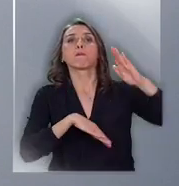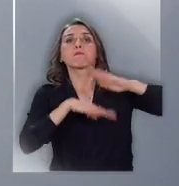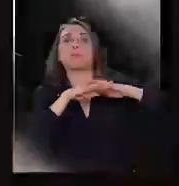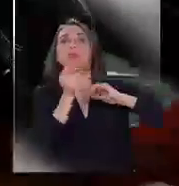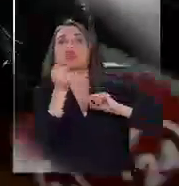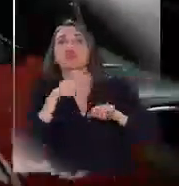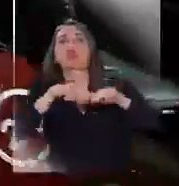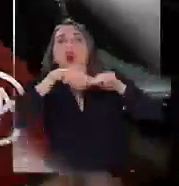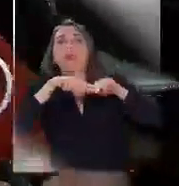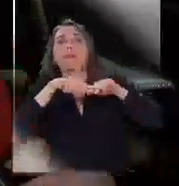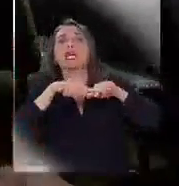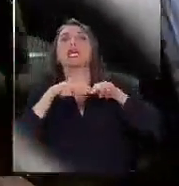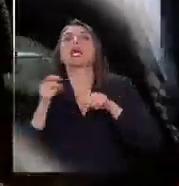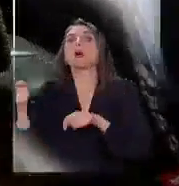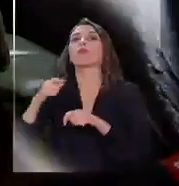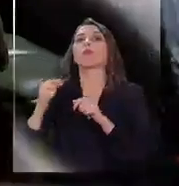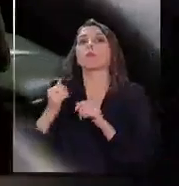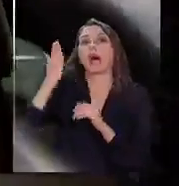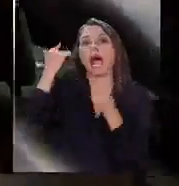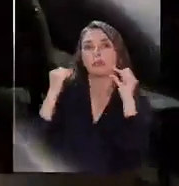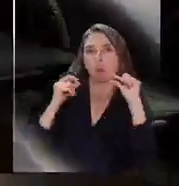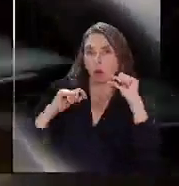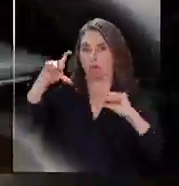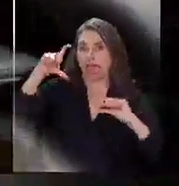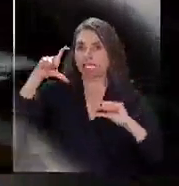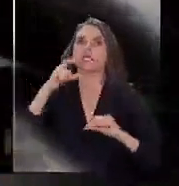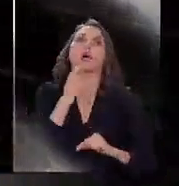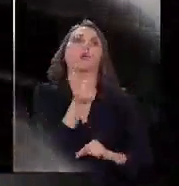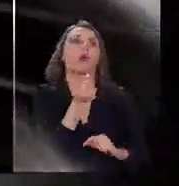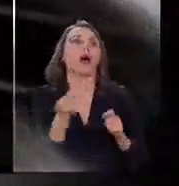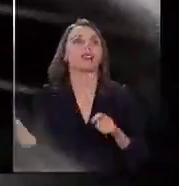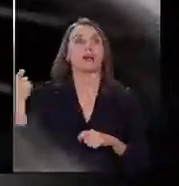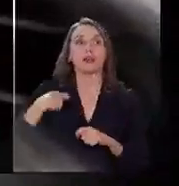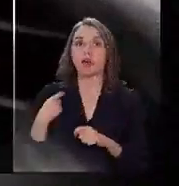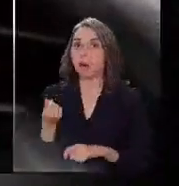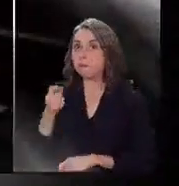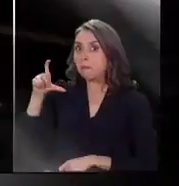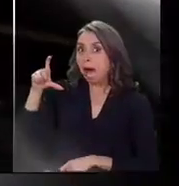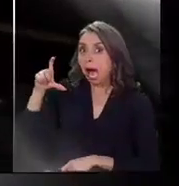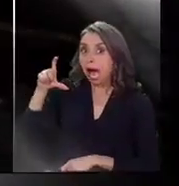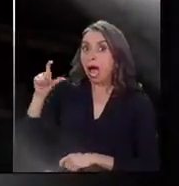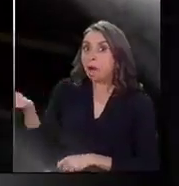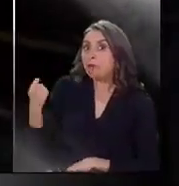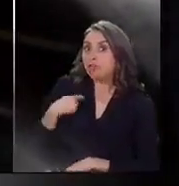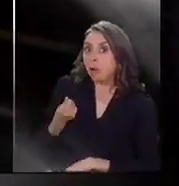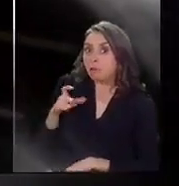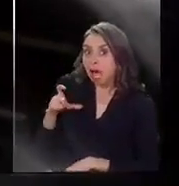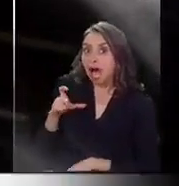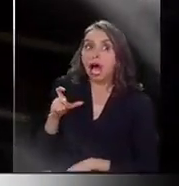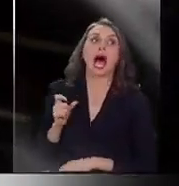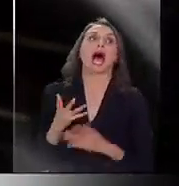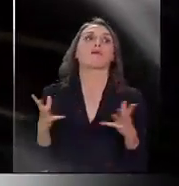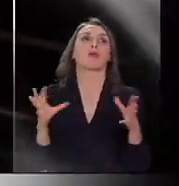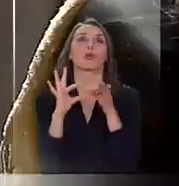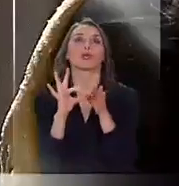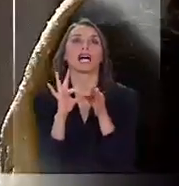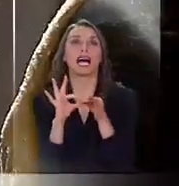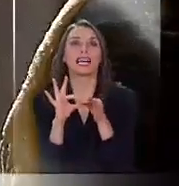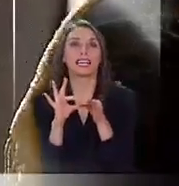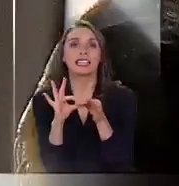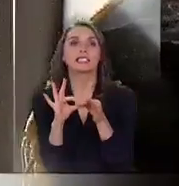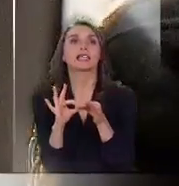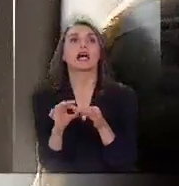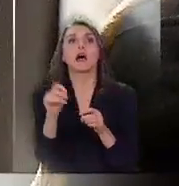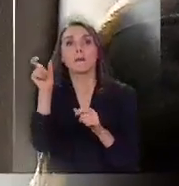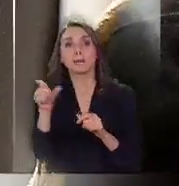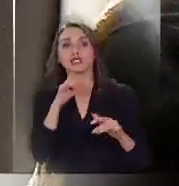persona. ¿Cómo le fue? ¿Le dieron lo que esperaba? ¿Le dieron un poquito más? Un poquito más, sí. Así que muchas gracias. Sí. El